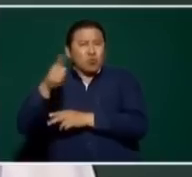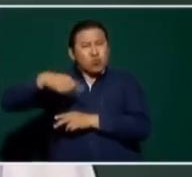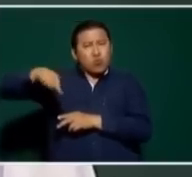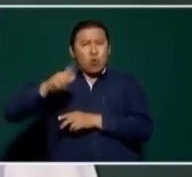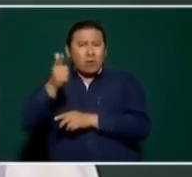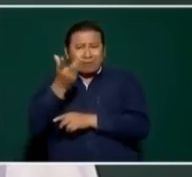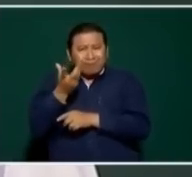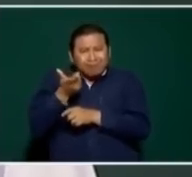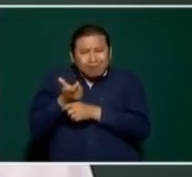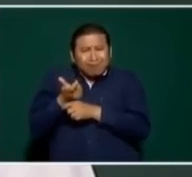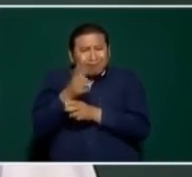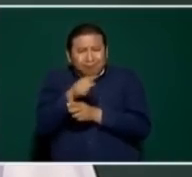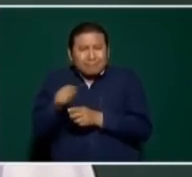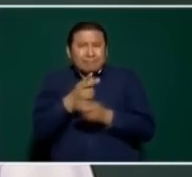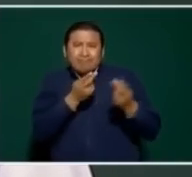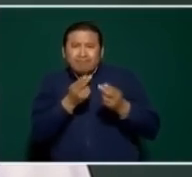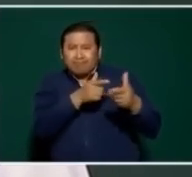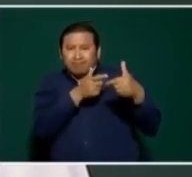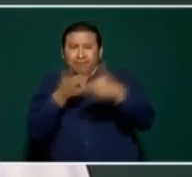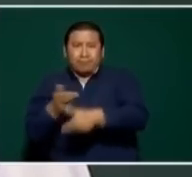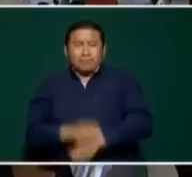recursos que se requieran.